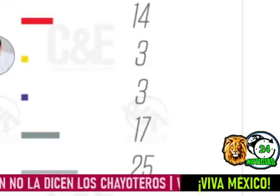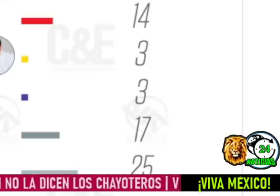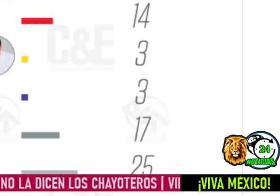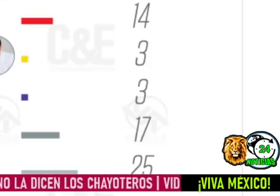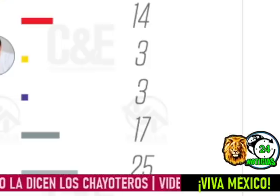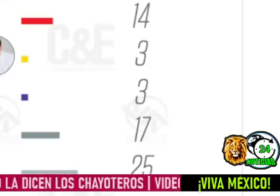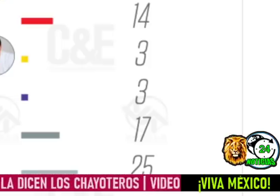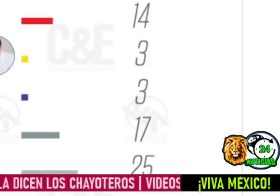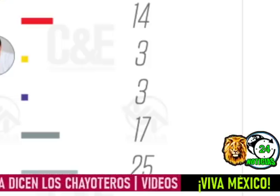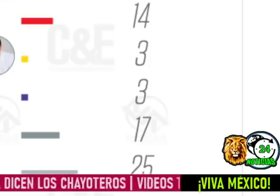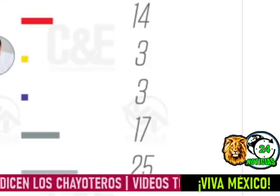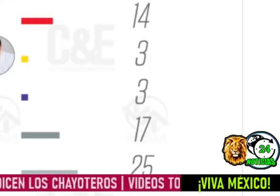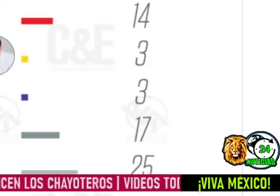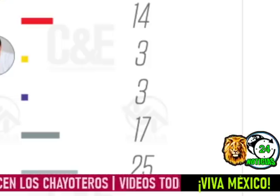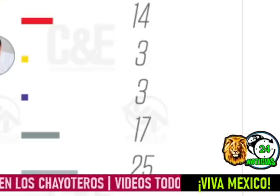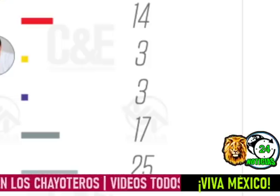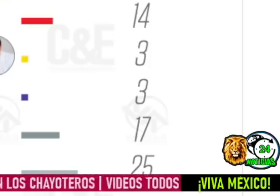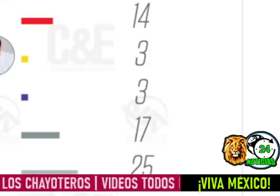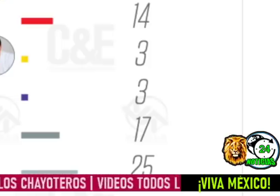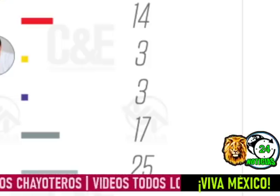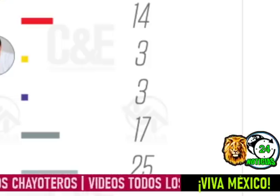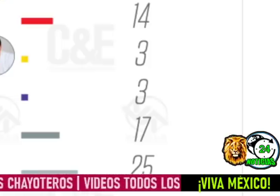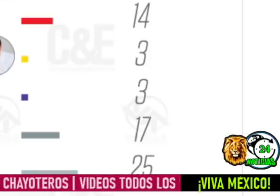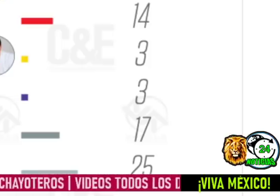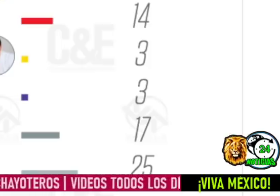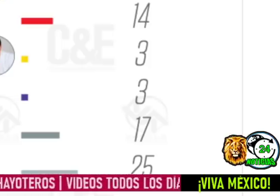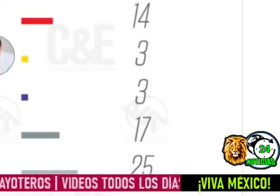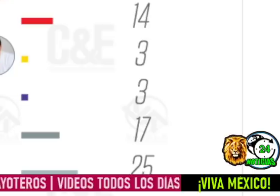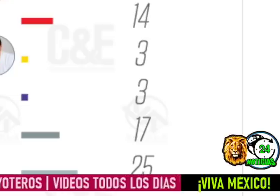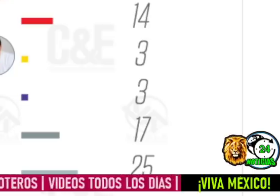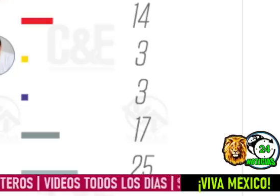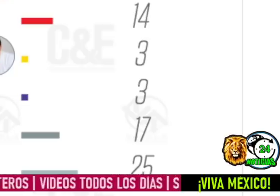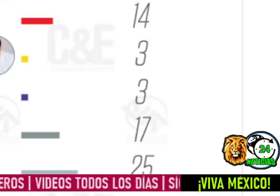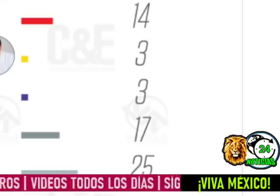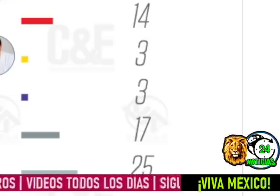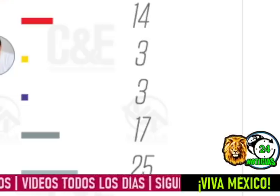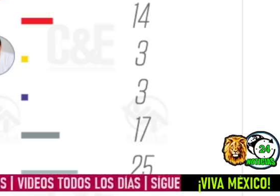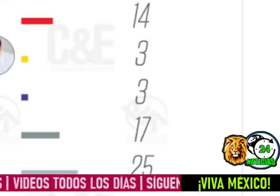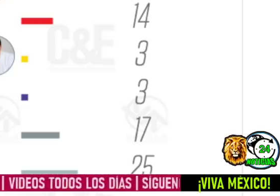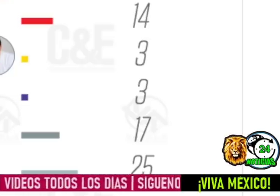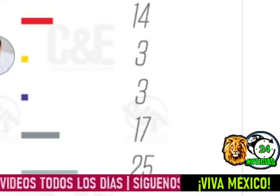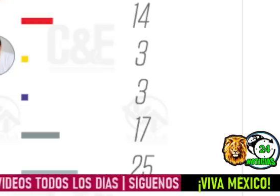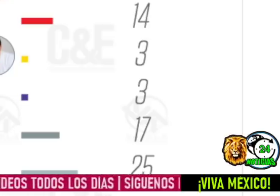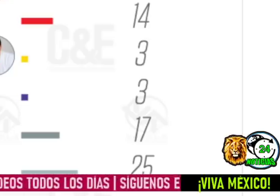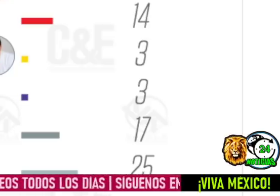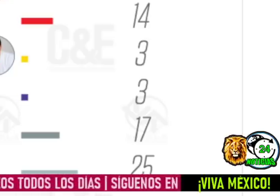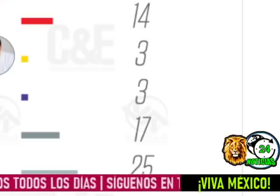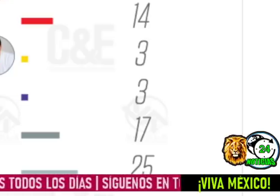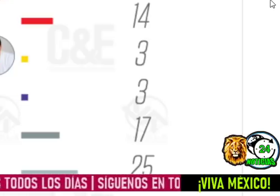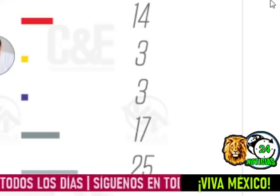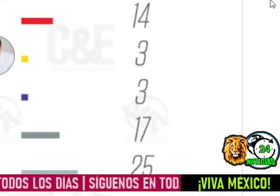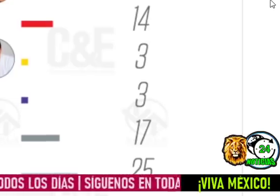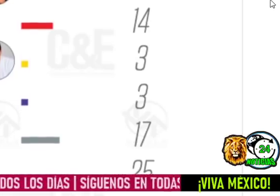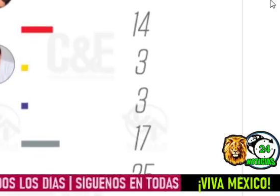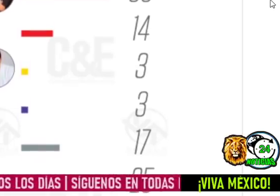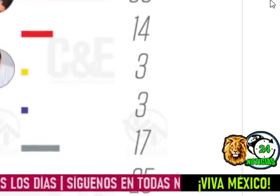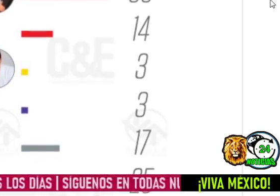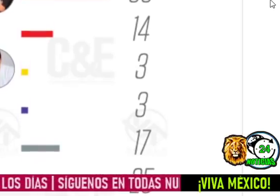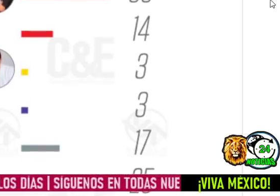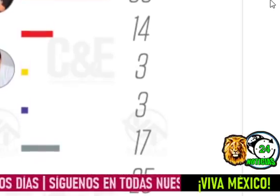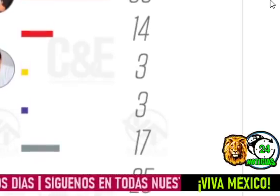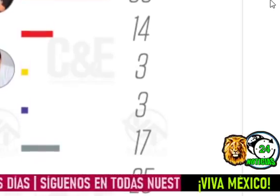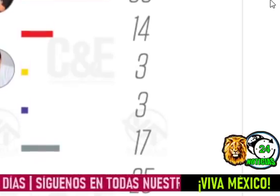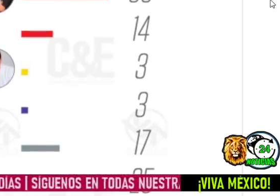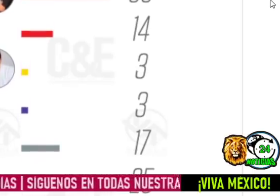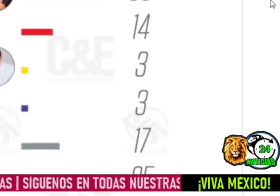consultó para saber si quieren o no a Félix Salgado Macedonio. Y estos son los resultados de las encuestas